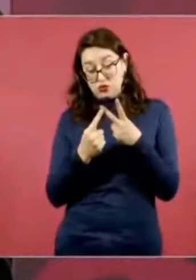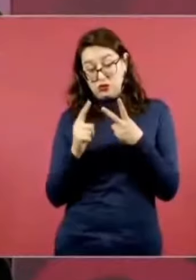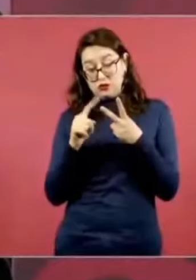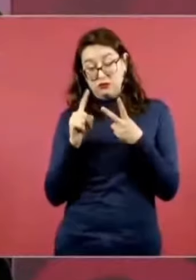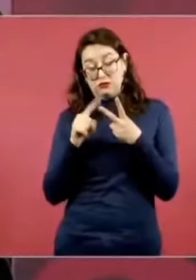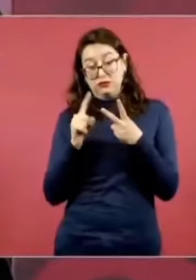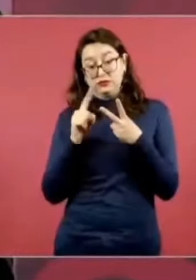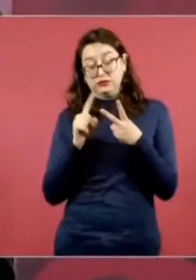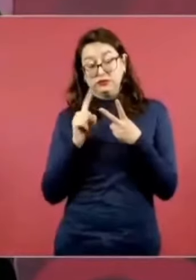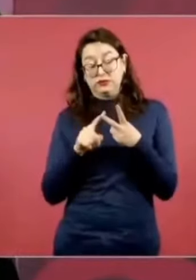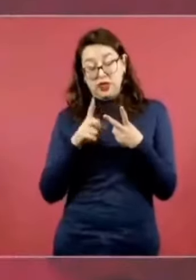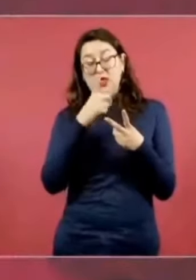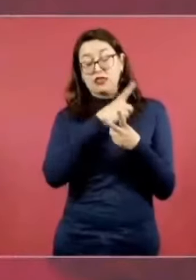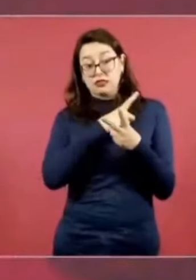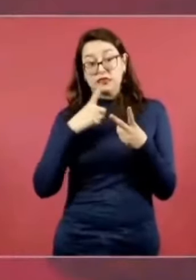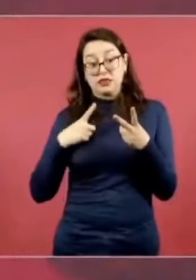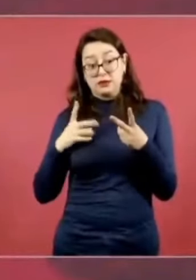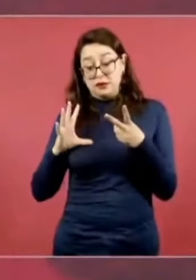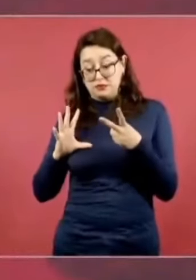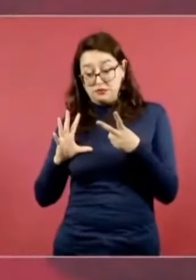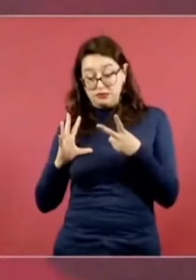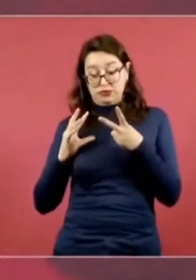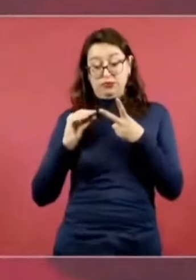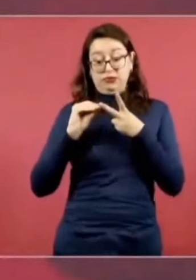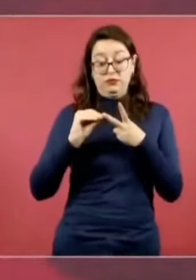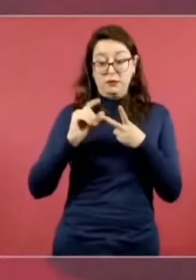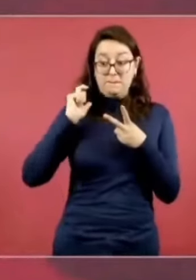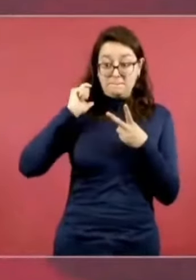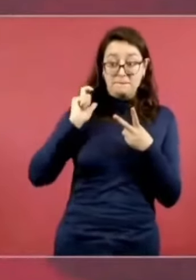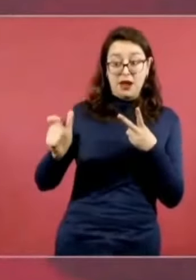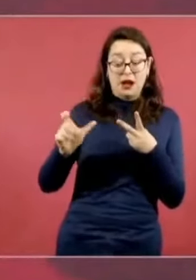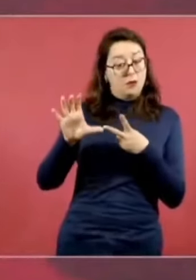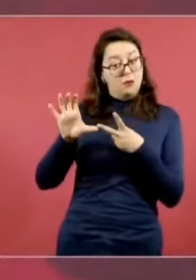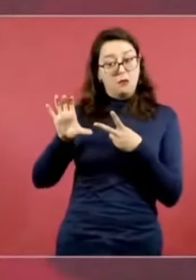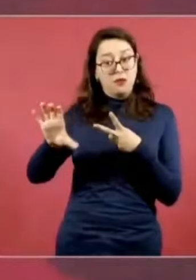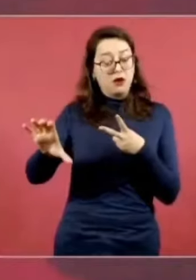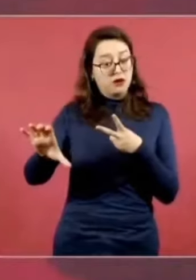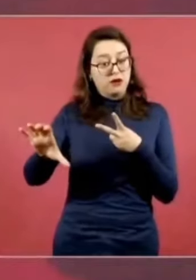vamos a procurar que se paguen por adelantado,